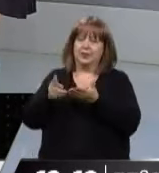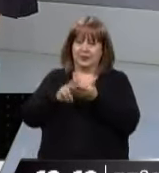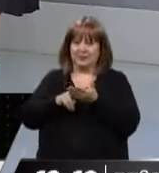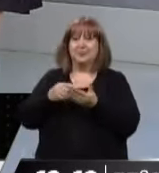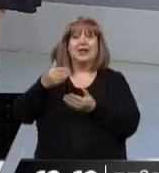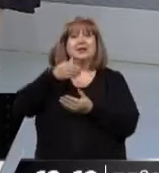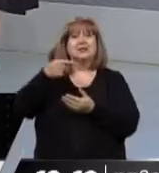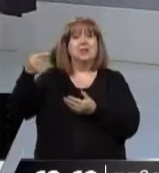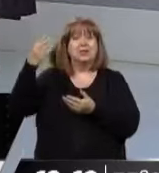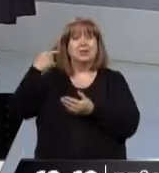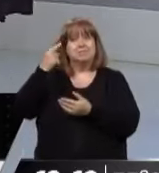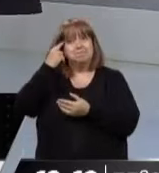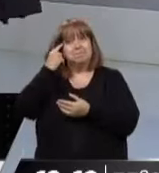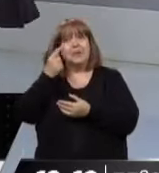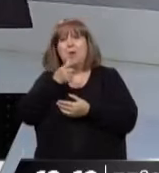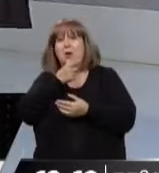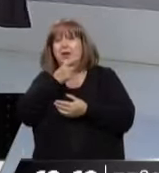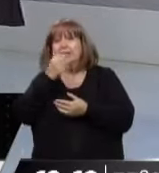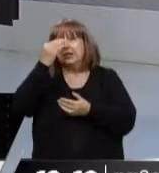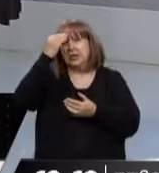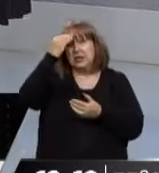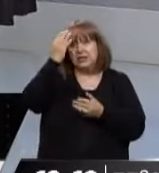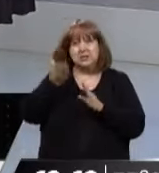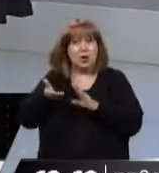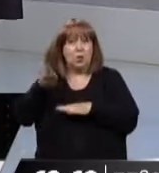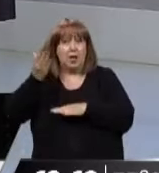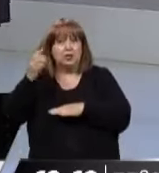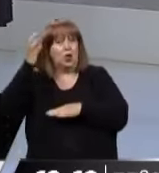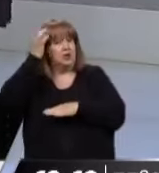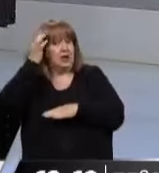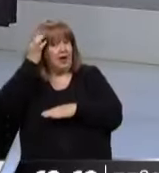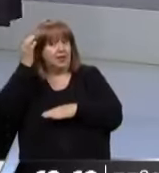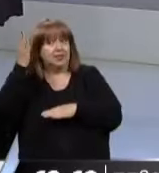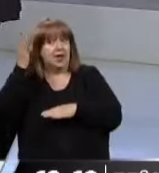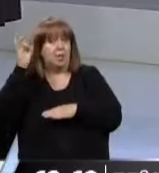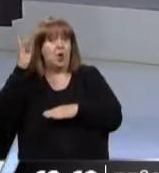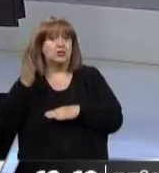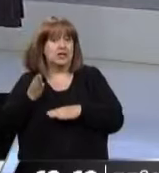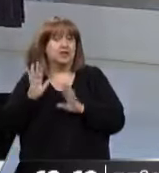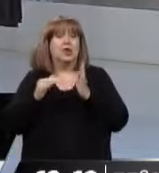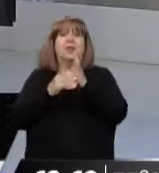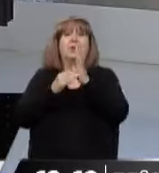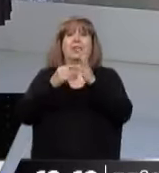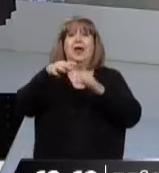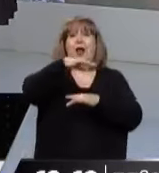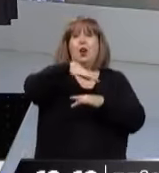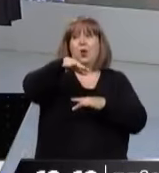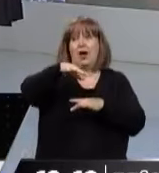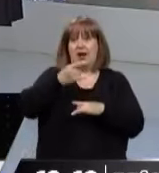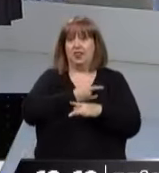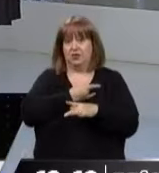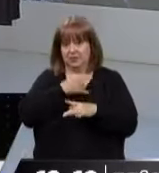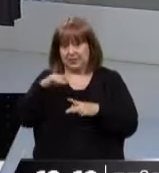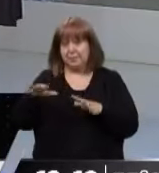a aumentar un 30% la carne, un 15 a 20 que fue la semana pasada, en algunos lugares dependiendo también la boca de expendio, ¿no?